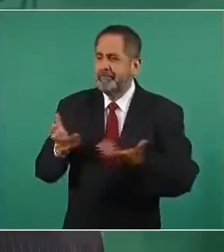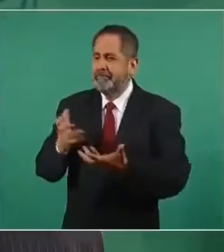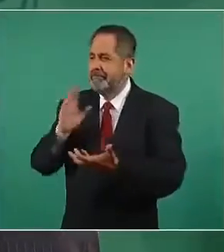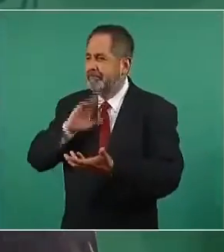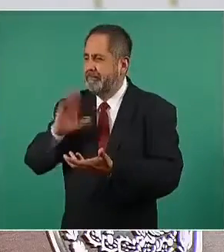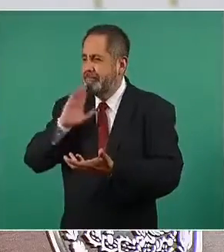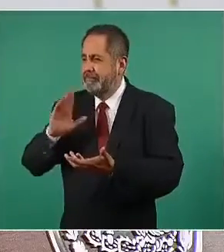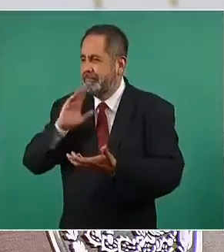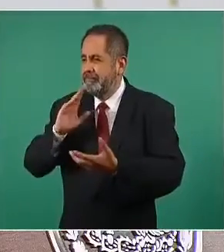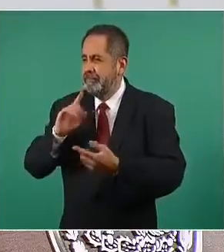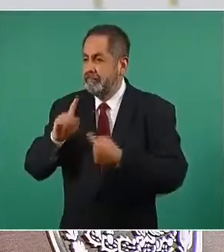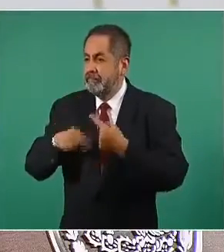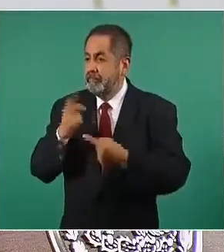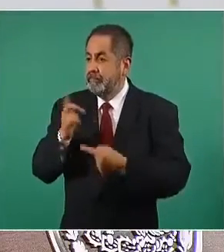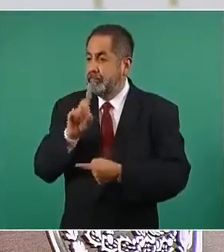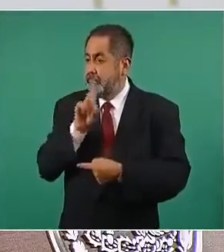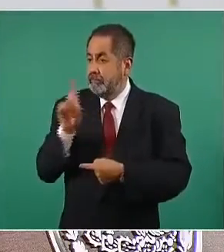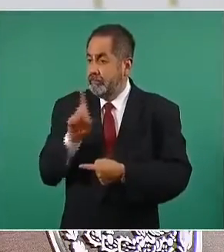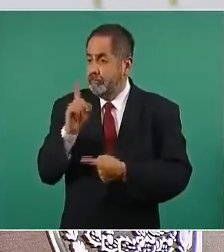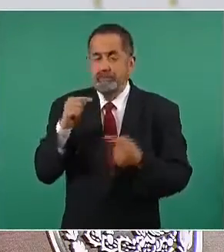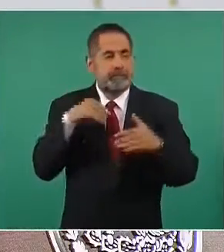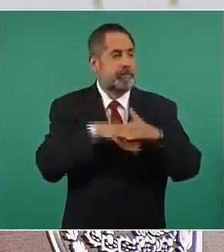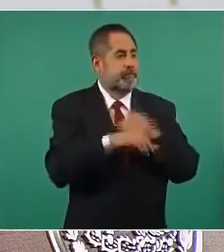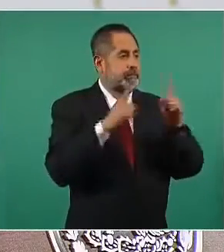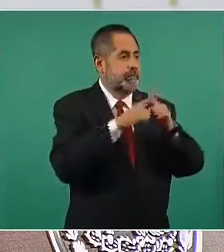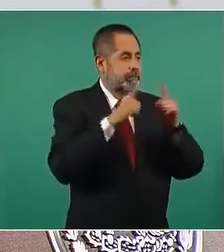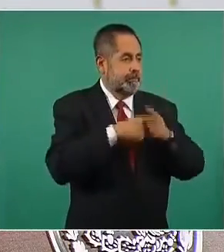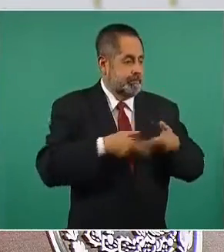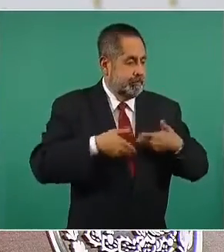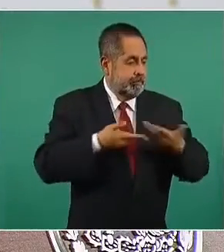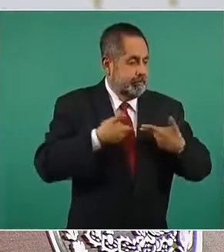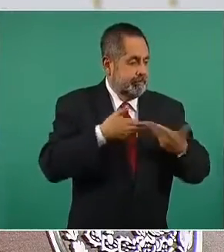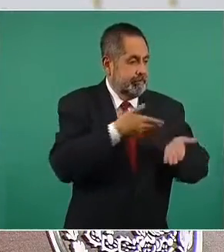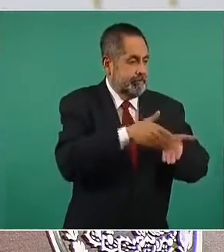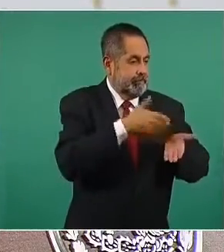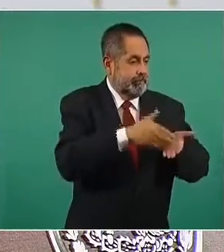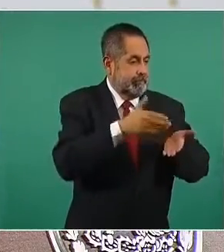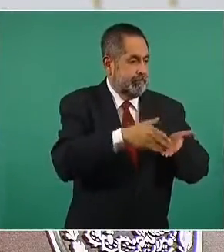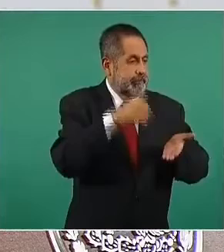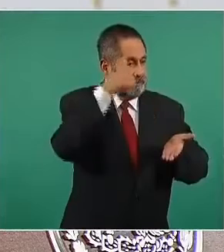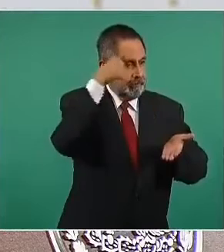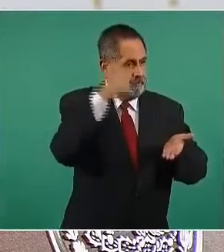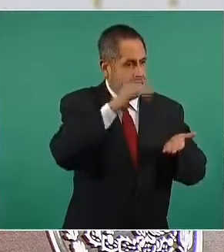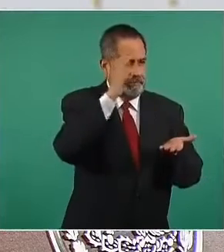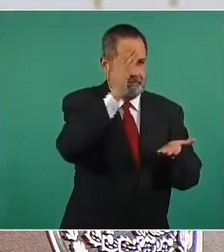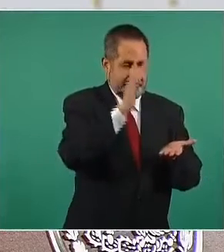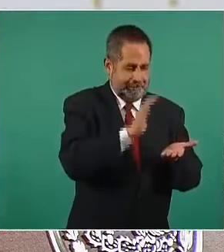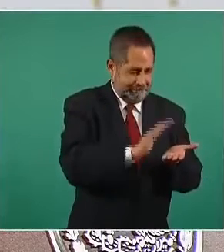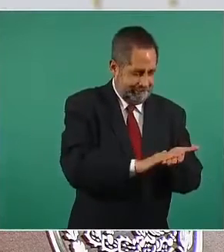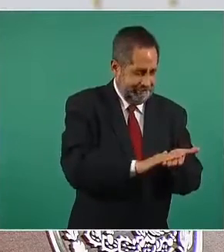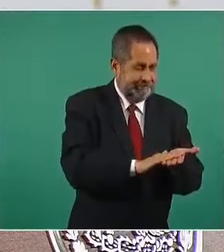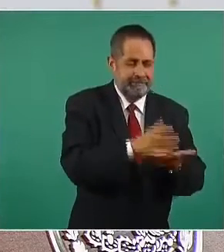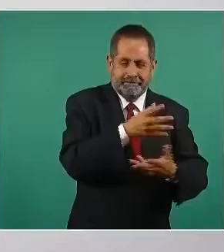y regresar el domingo a dejar otra vez en cero el marcador,